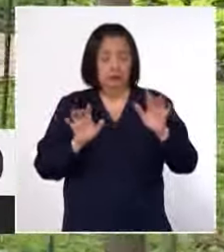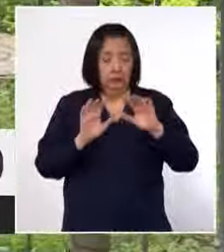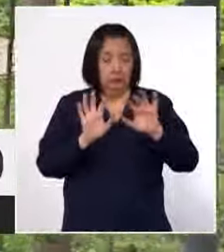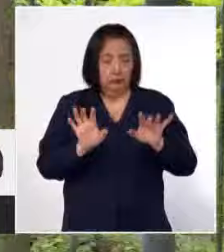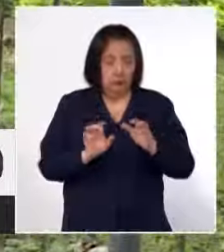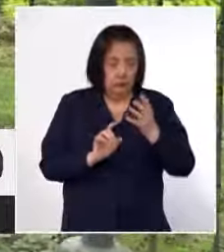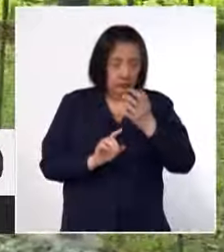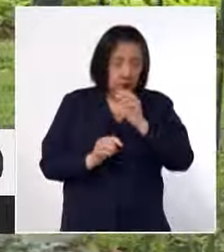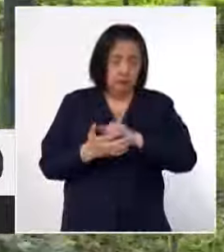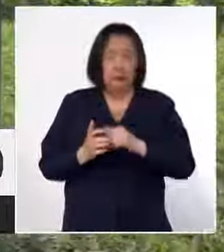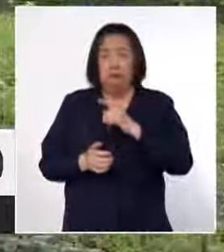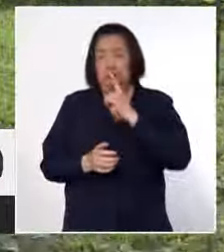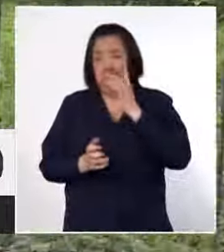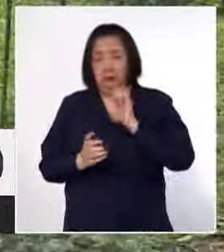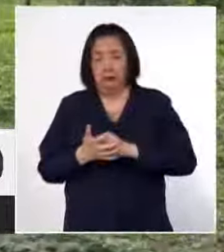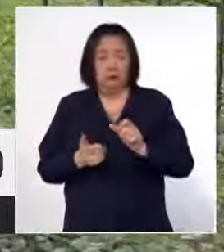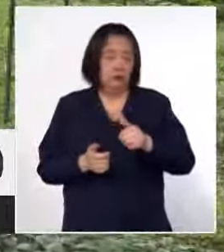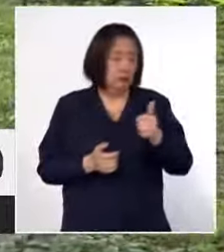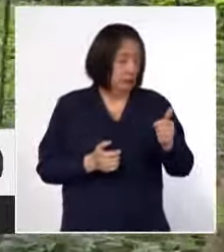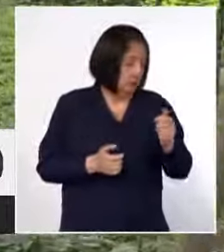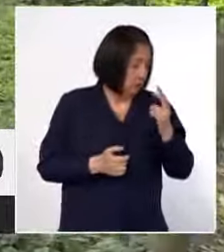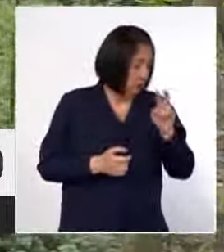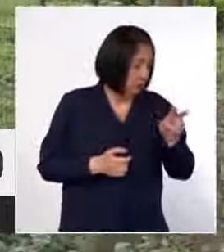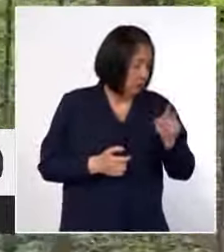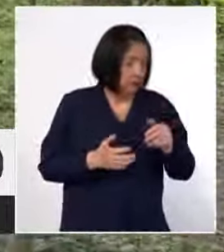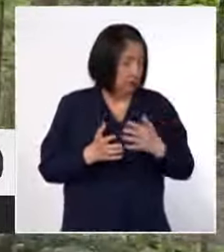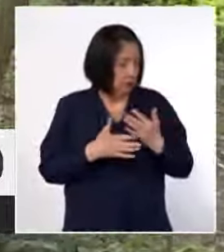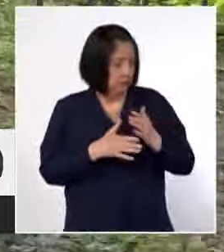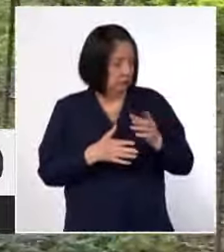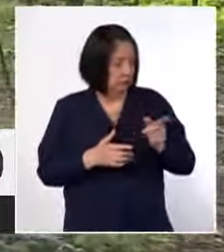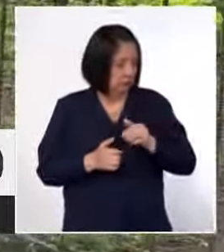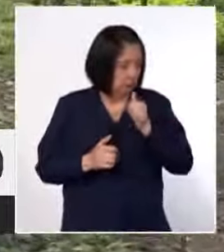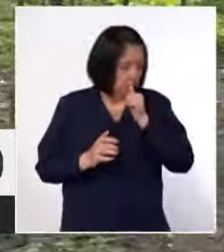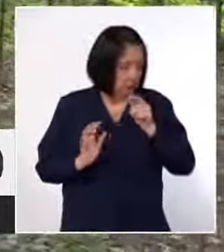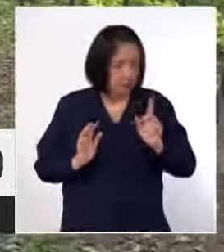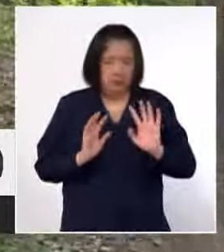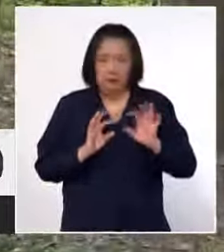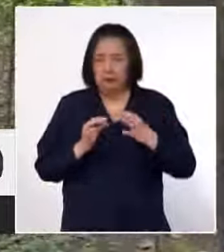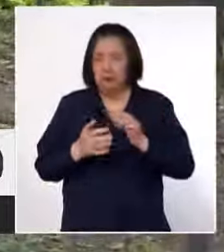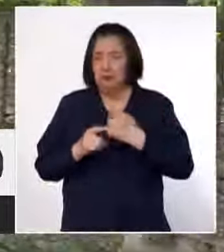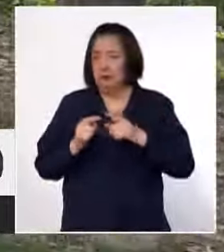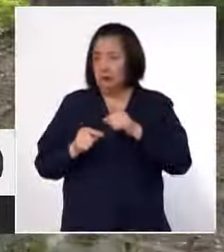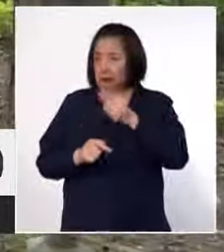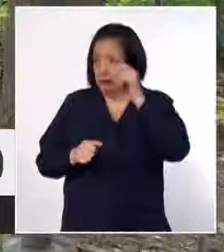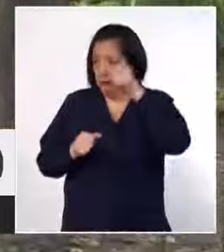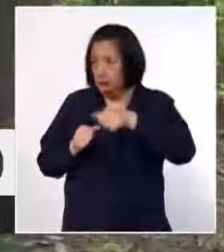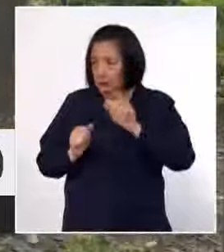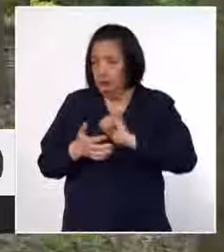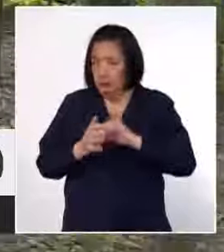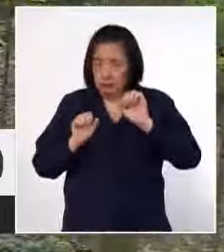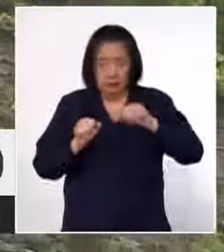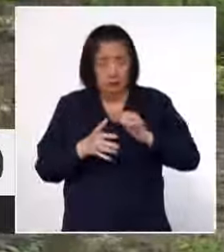los padres, sobre todo cuando ven que otros comparten detalles muy íntimos de su familia. Pero debemos recordar que el